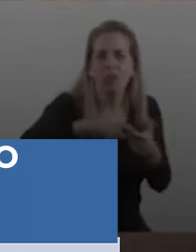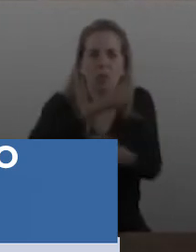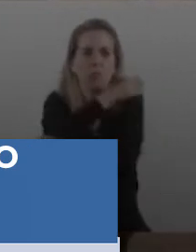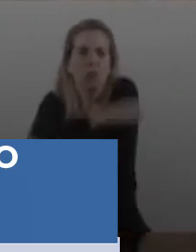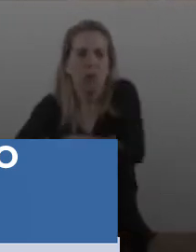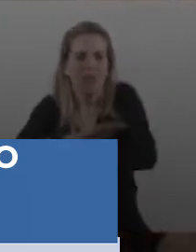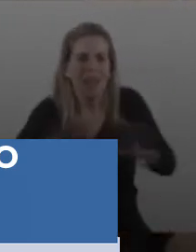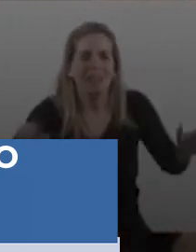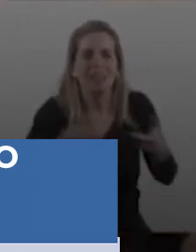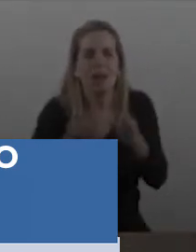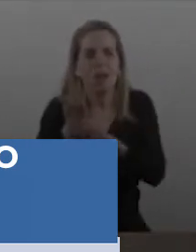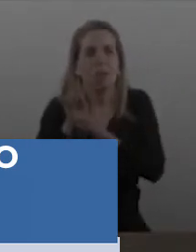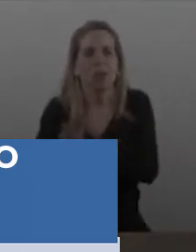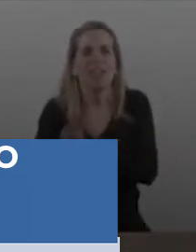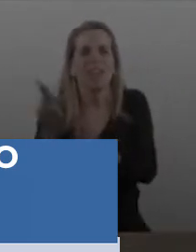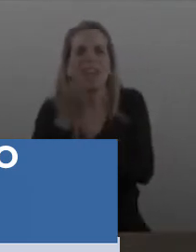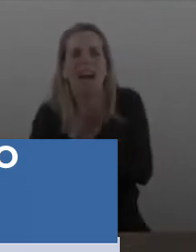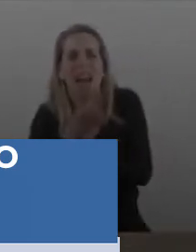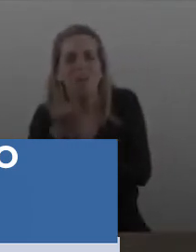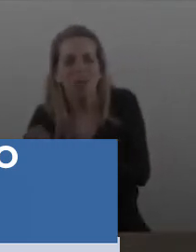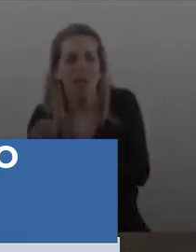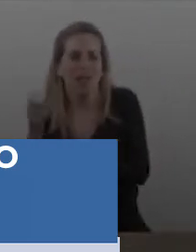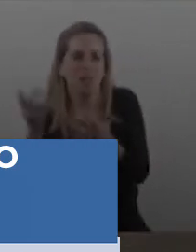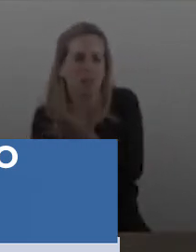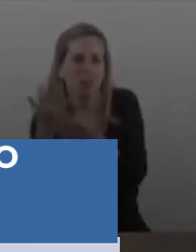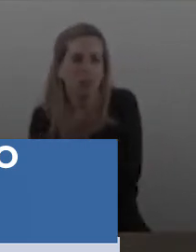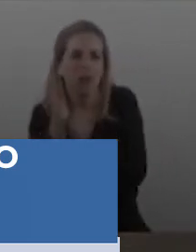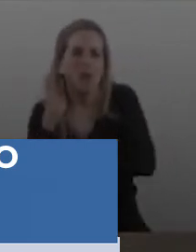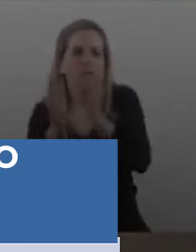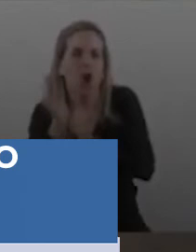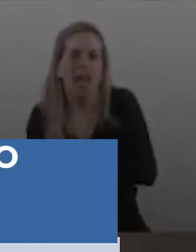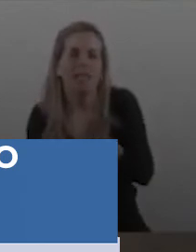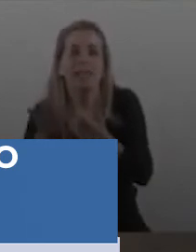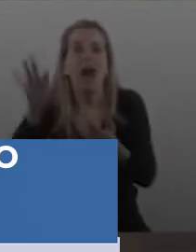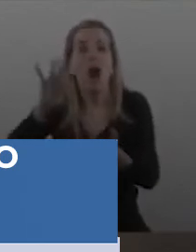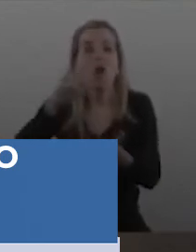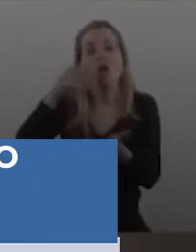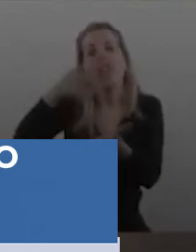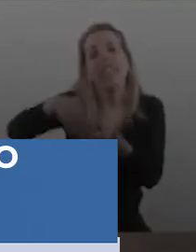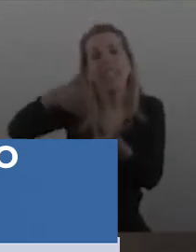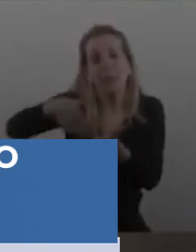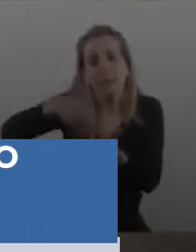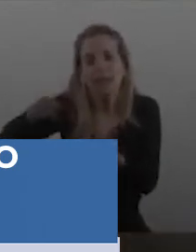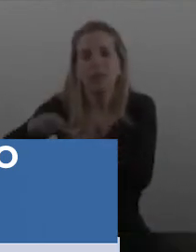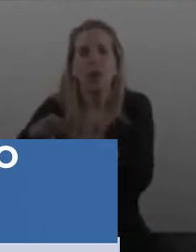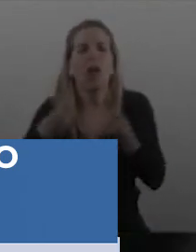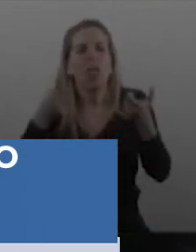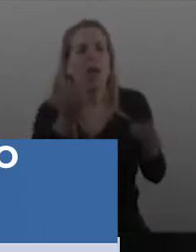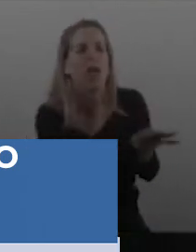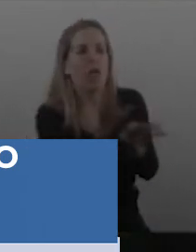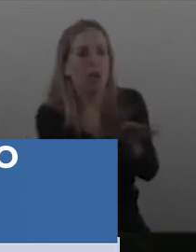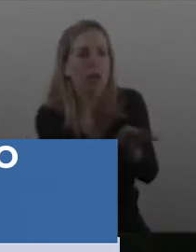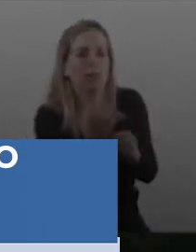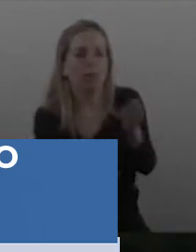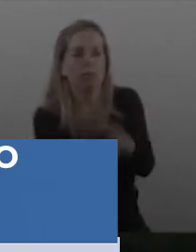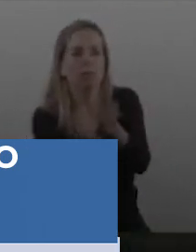a las mujeres y a los que padecen algún tipo de discriminación, educar, crear